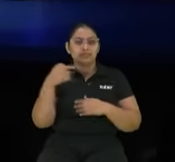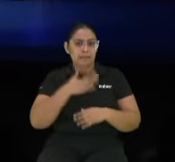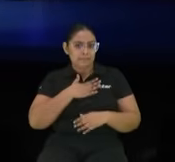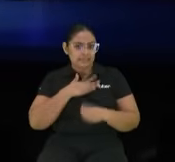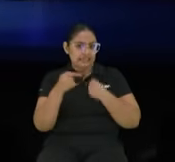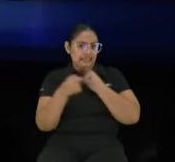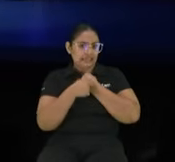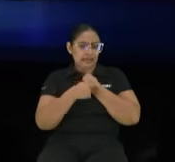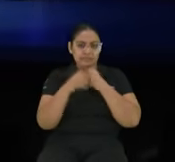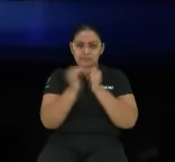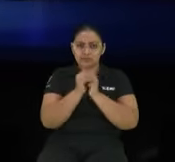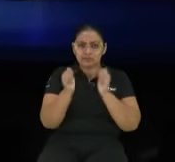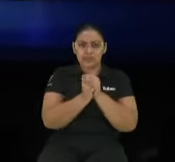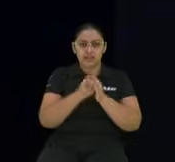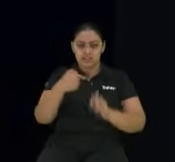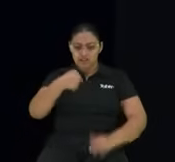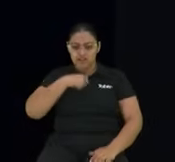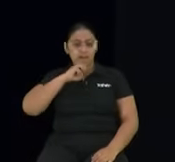seria